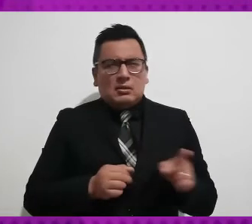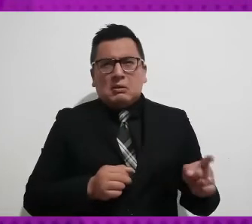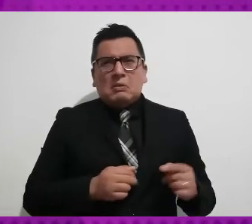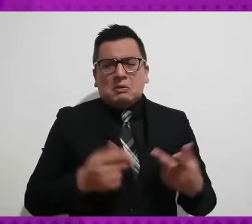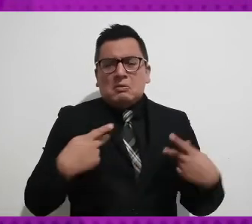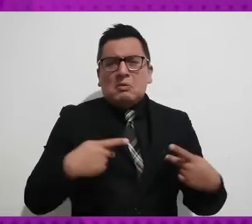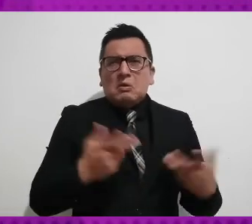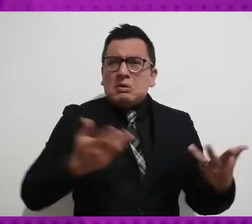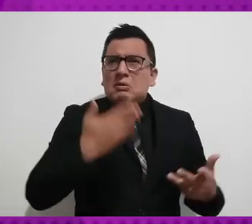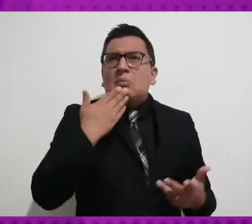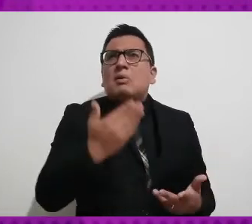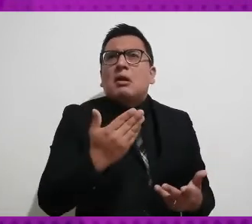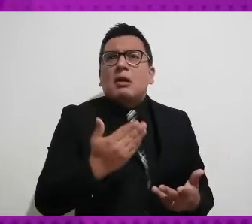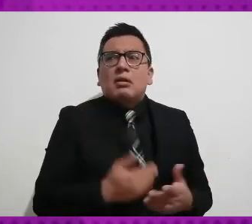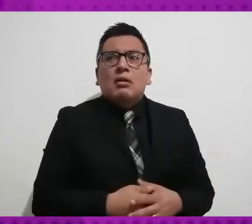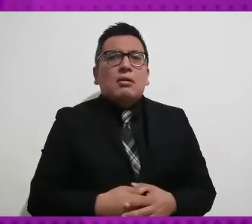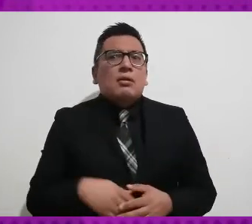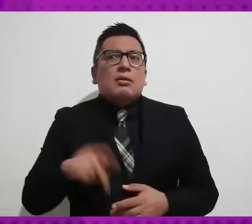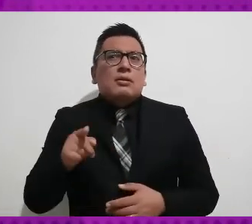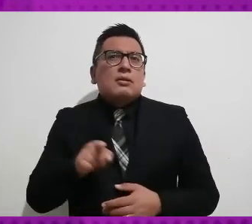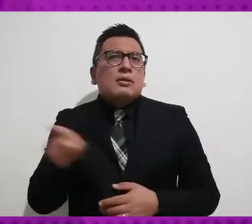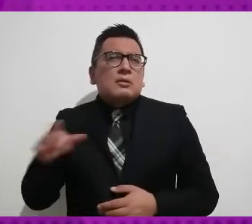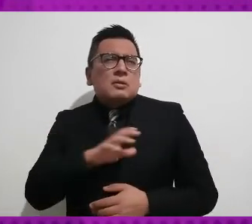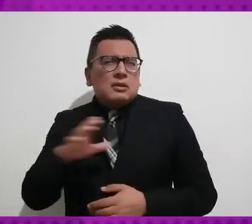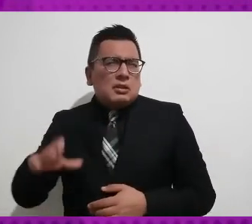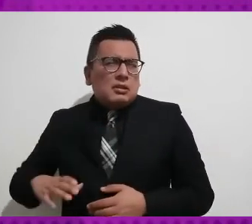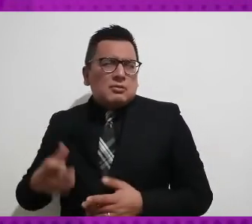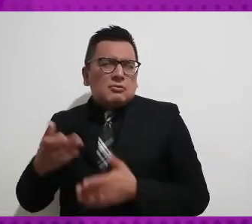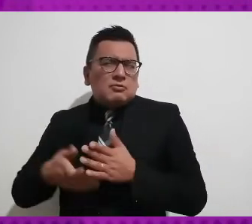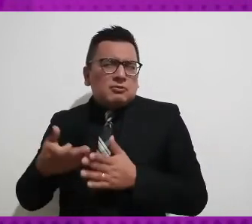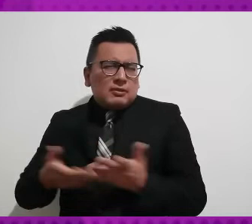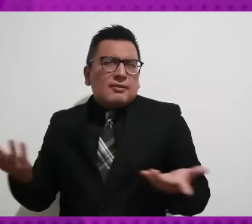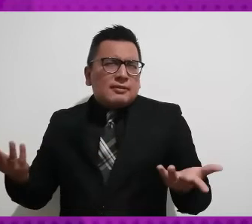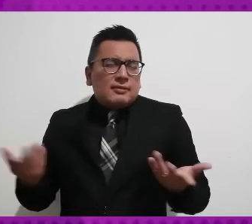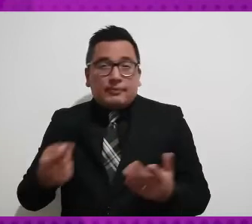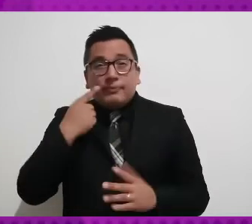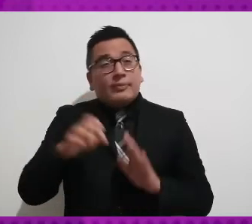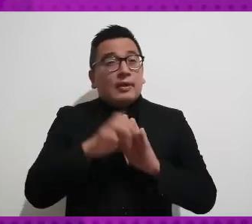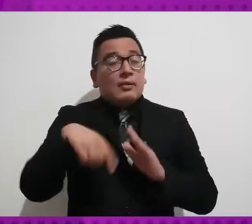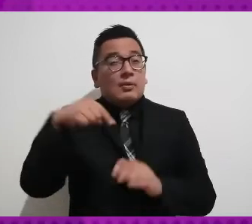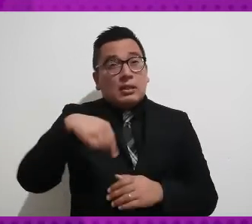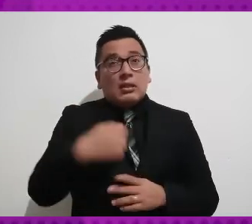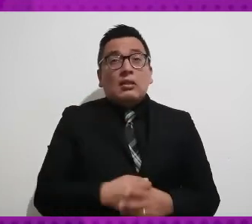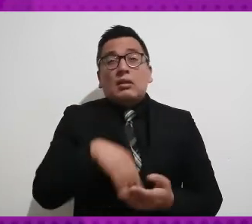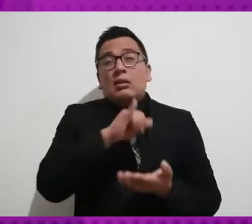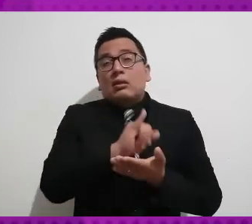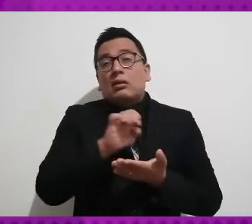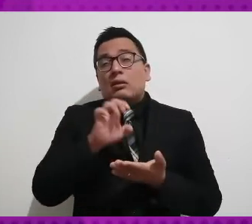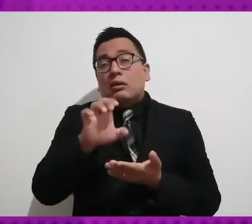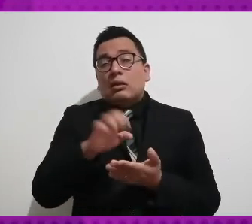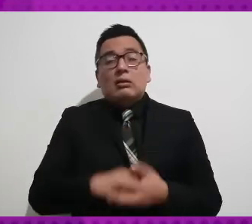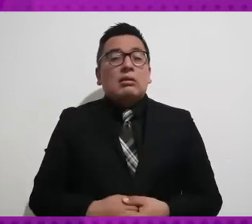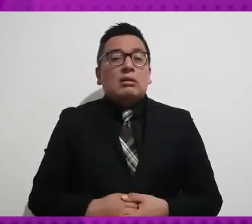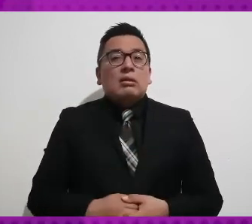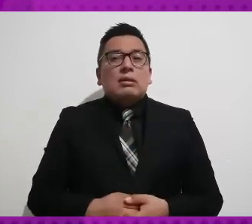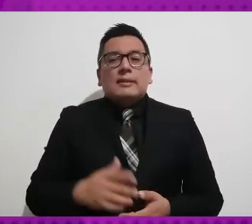¿qué le quedan a deber? Tuvimos programas como Candidatura Transparente, por ejemplo, en donde tal vez la postura de